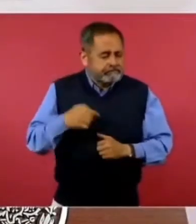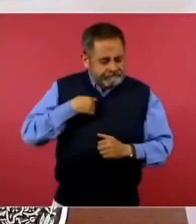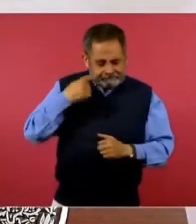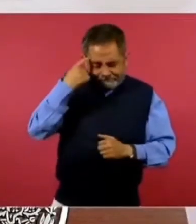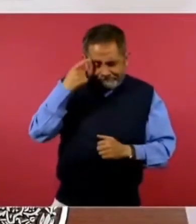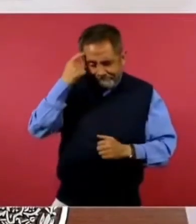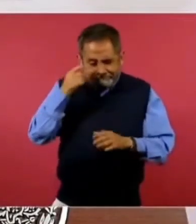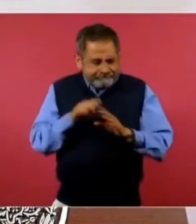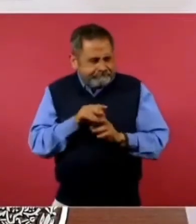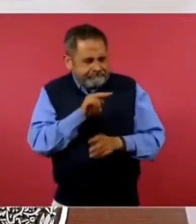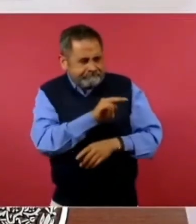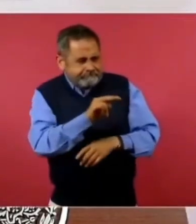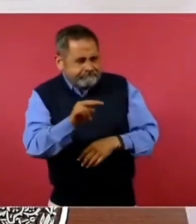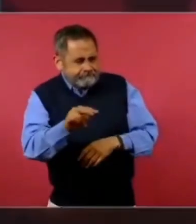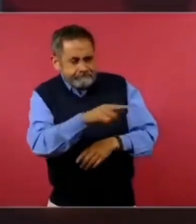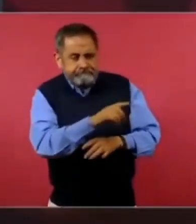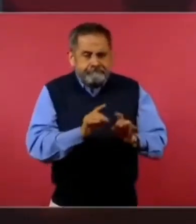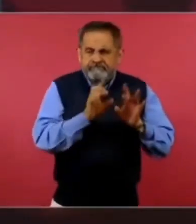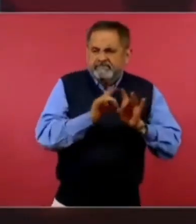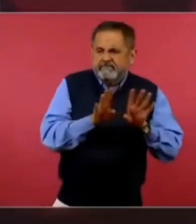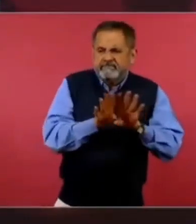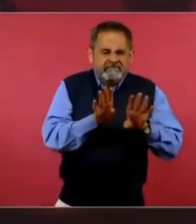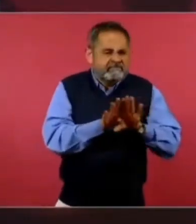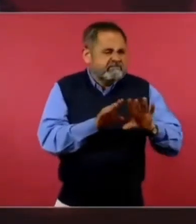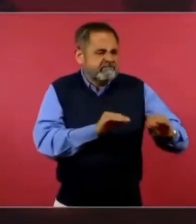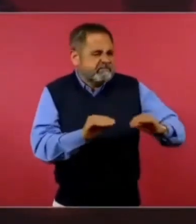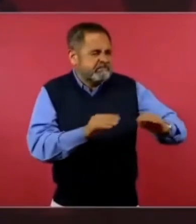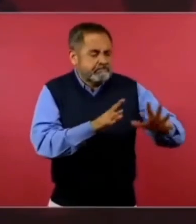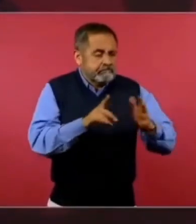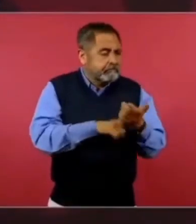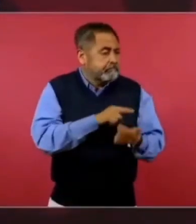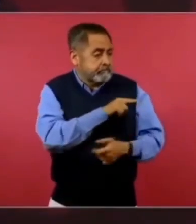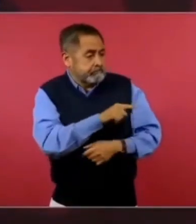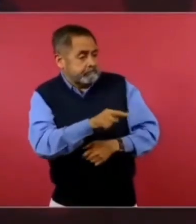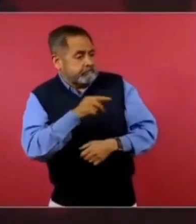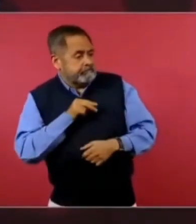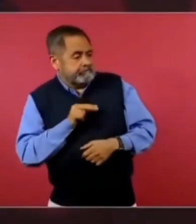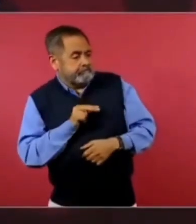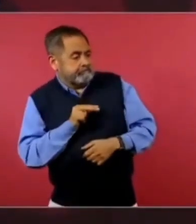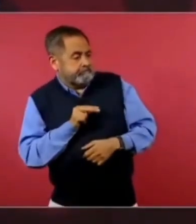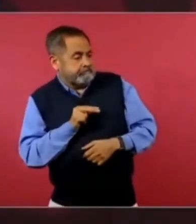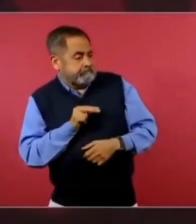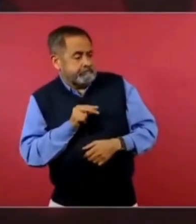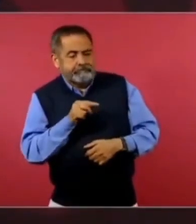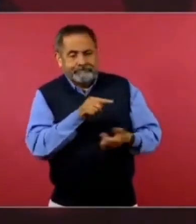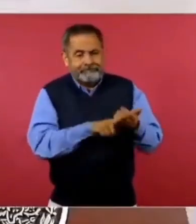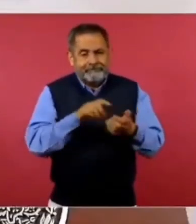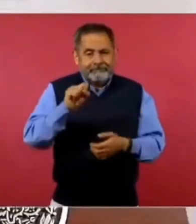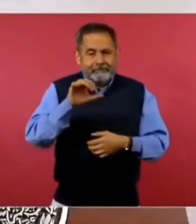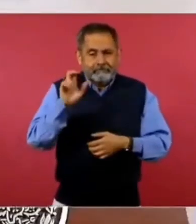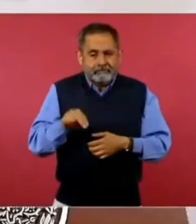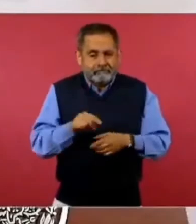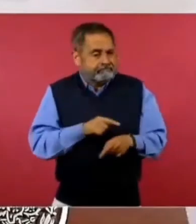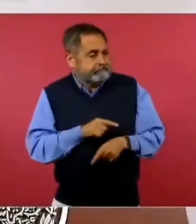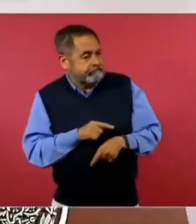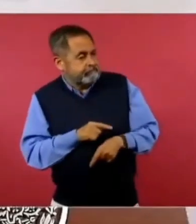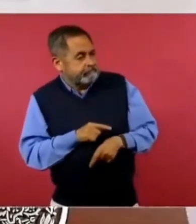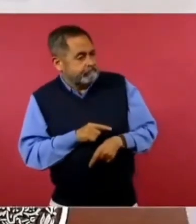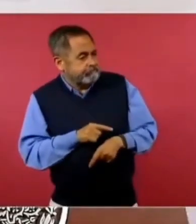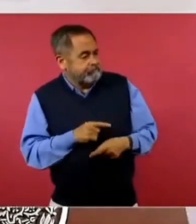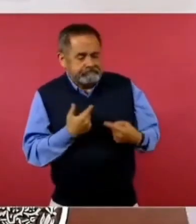cómo están reaccionando los integrantes del Poder Judicial y los felicito